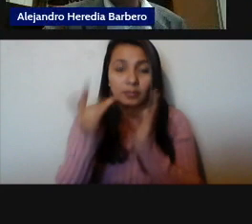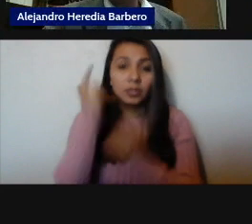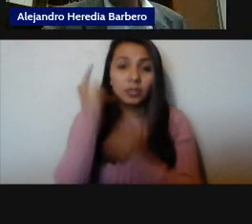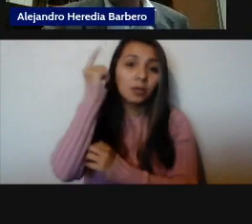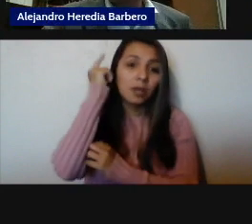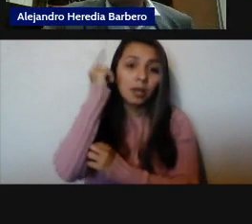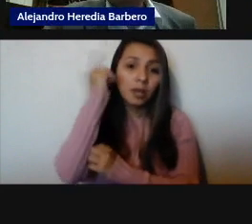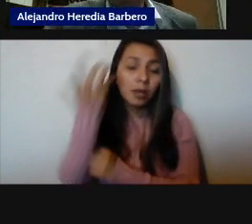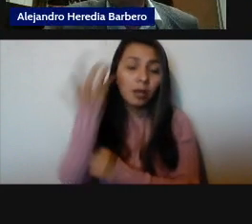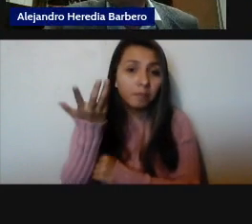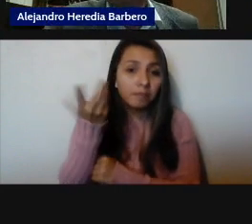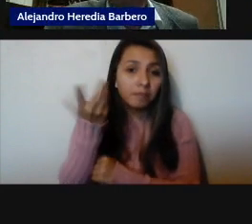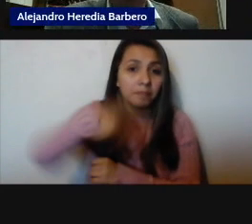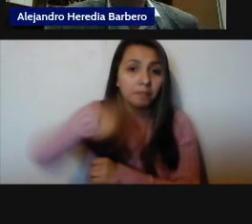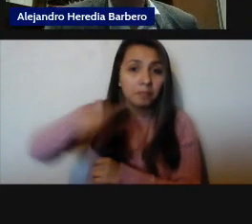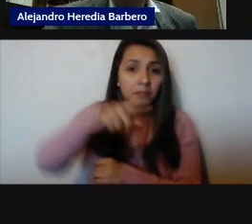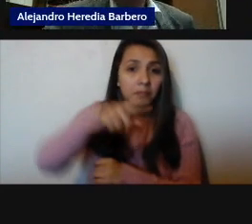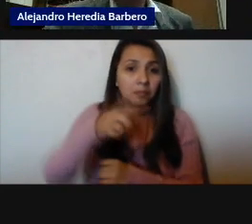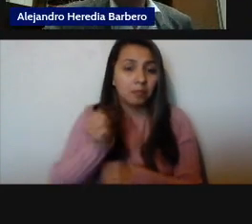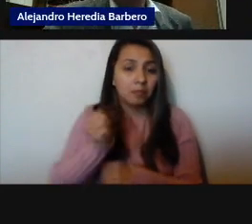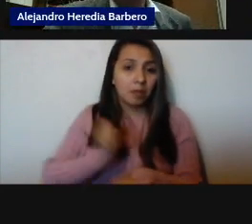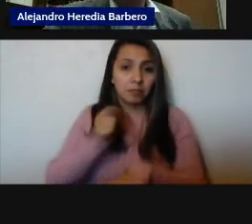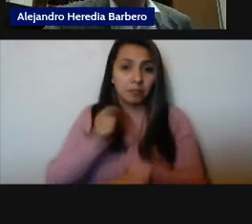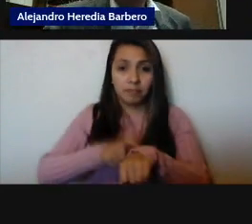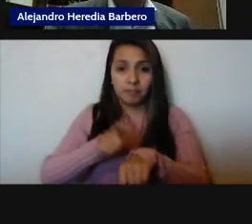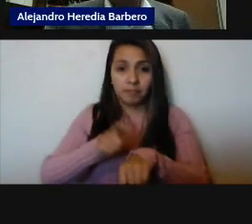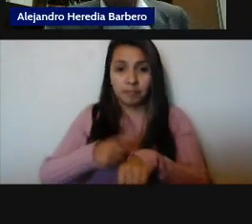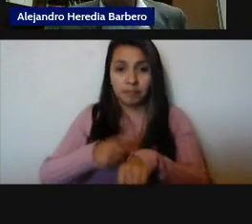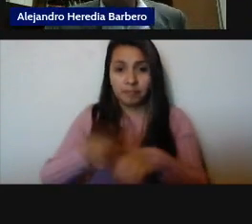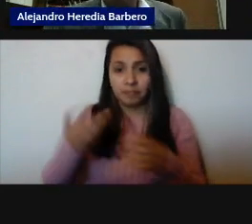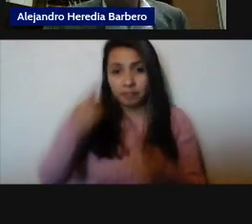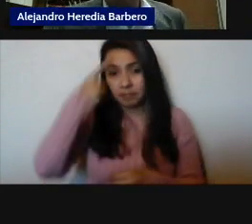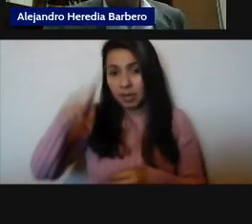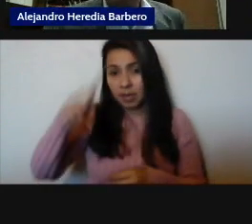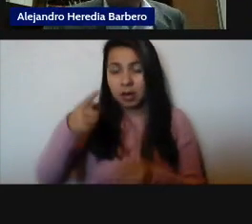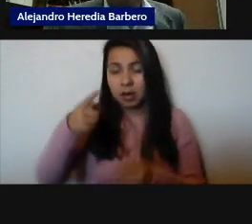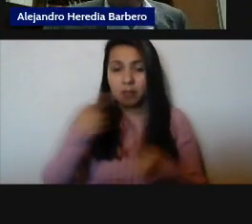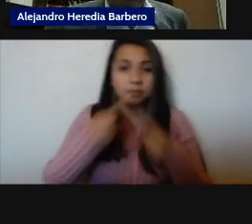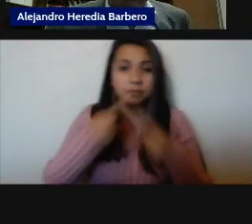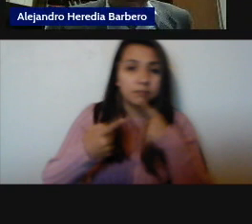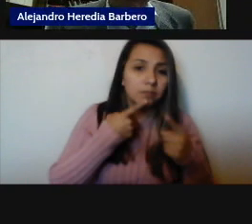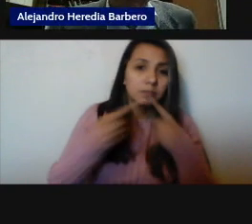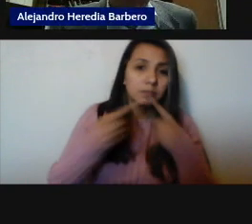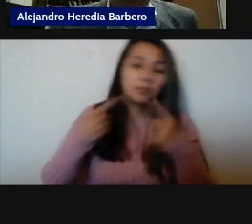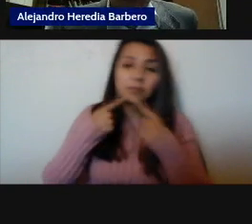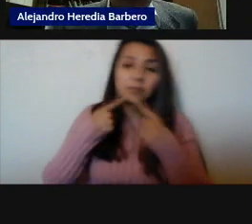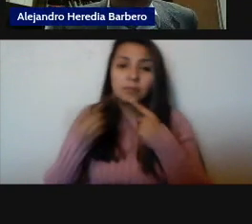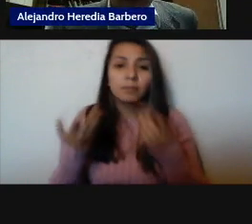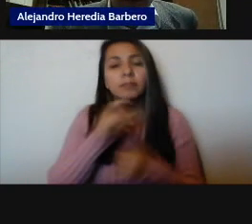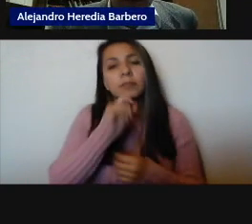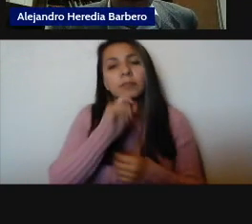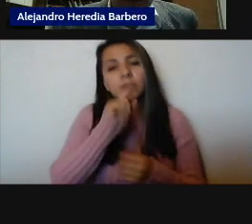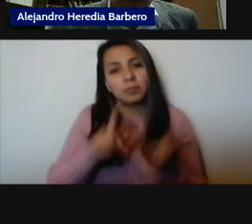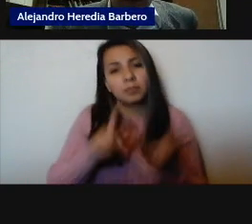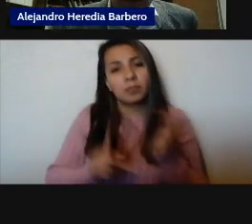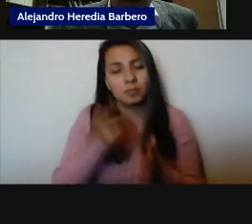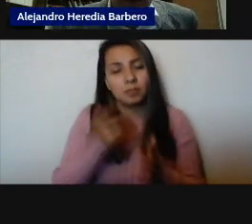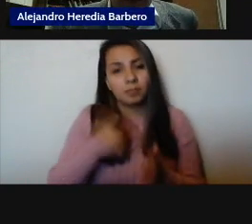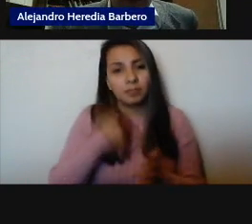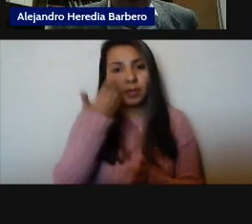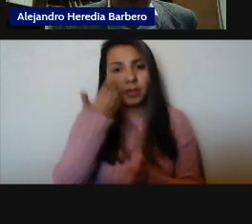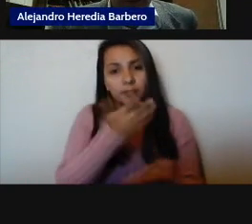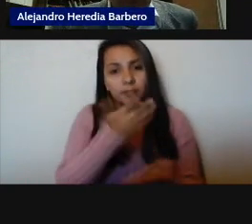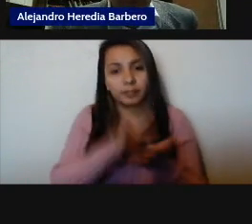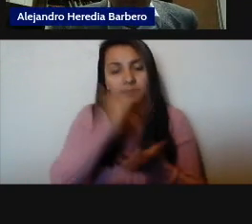en nuestra tierra primitiva. Y bueno, pues muchísimas gracias. Y ojalá, bueno, pues tengamos algún momentito extra para nuestra